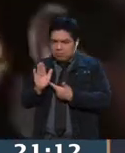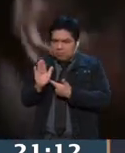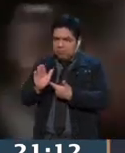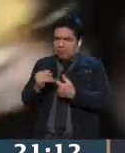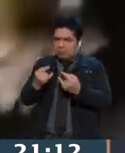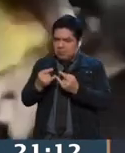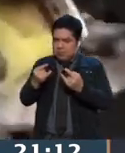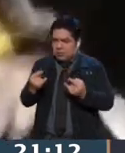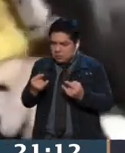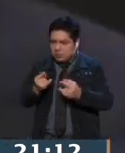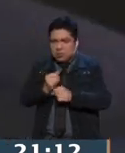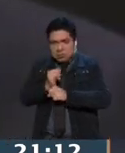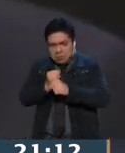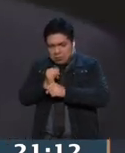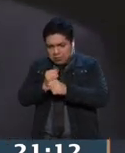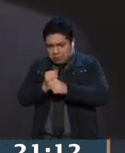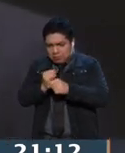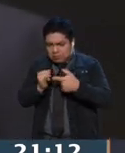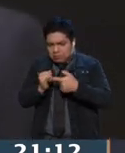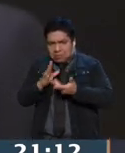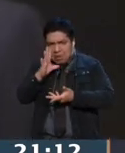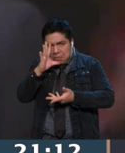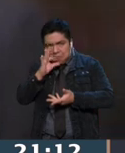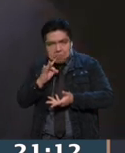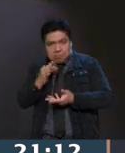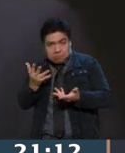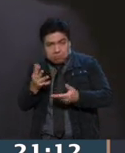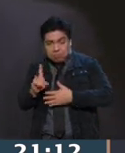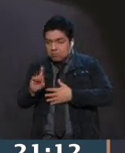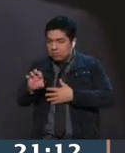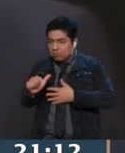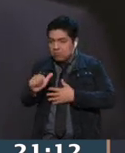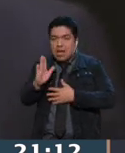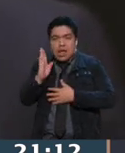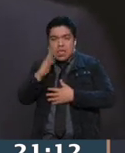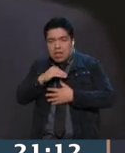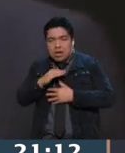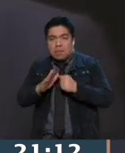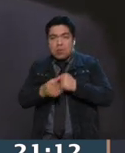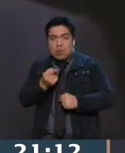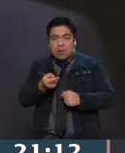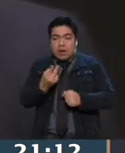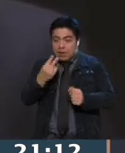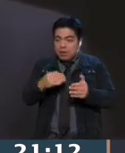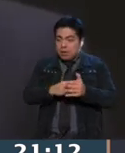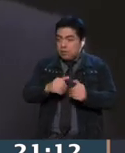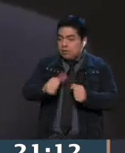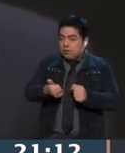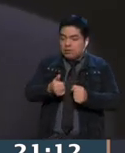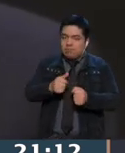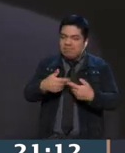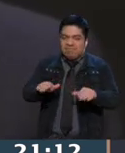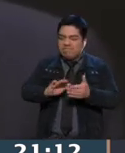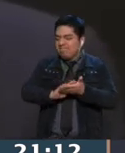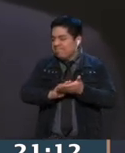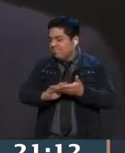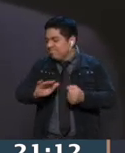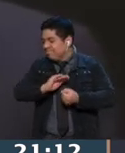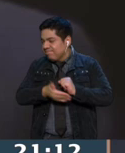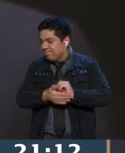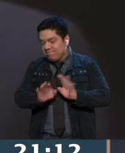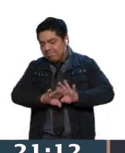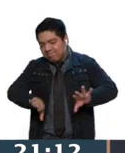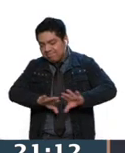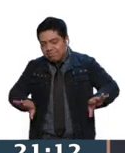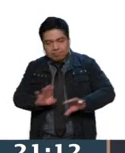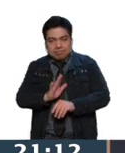insisto, es una investigación fallida por parte de la DEA porque deciden cerrar la investigación ante la falta de elementos para continuarla en